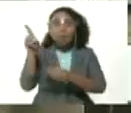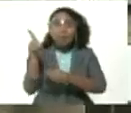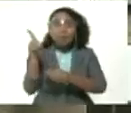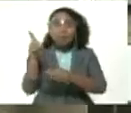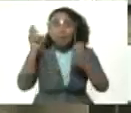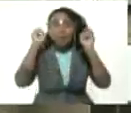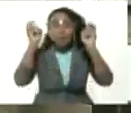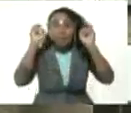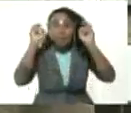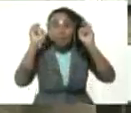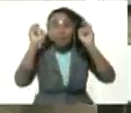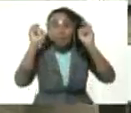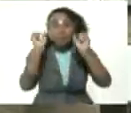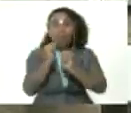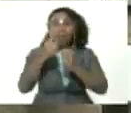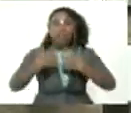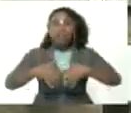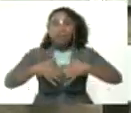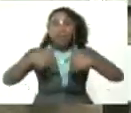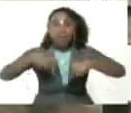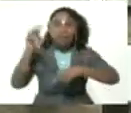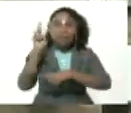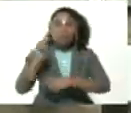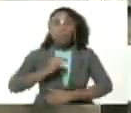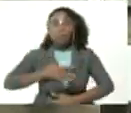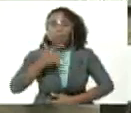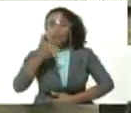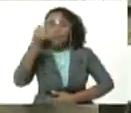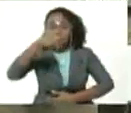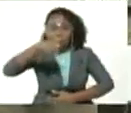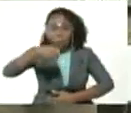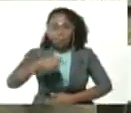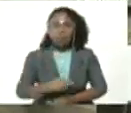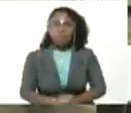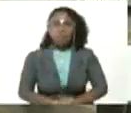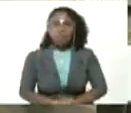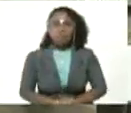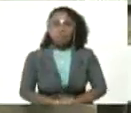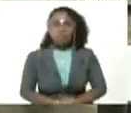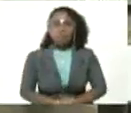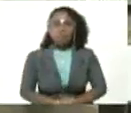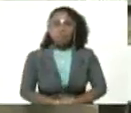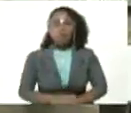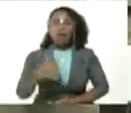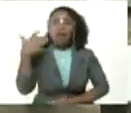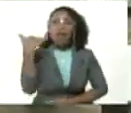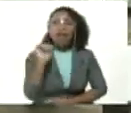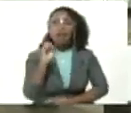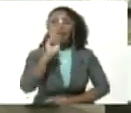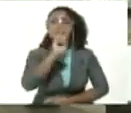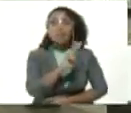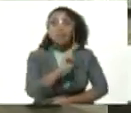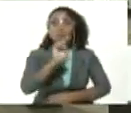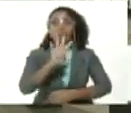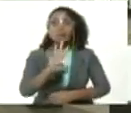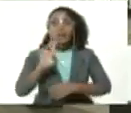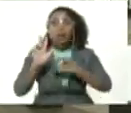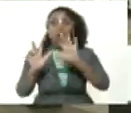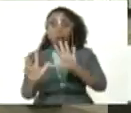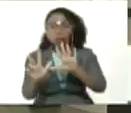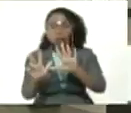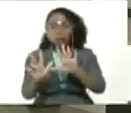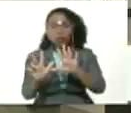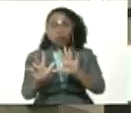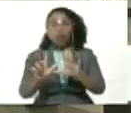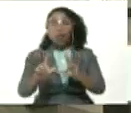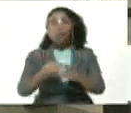torrefactora. En Venezuela hoy puedo decirle, tenemos 248 marcas